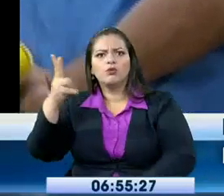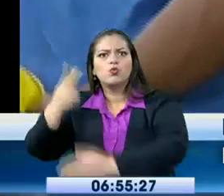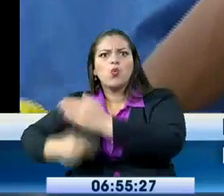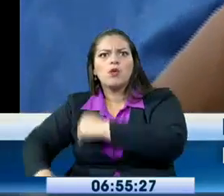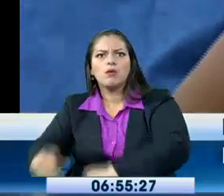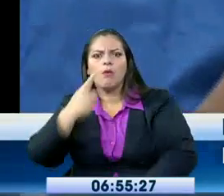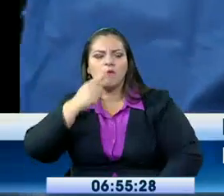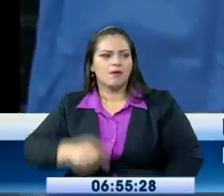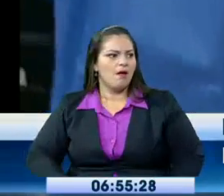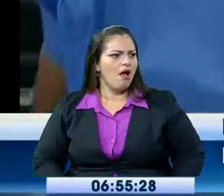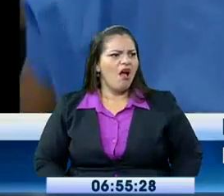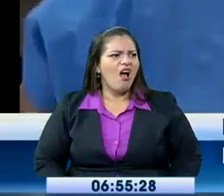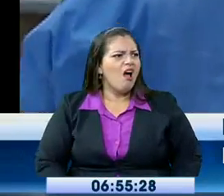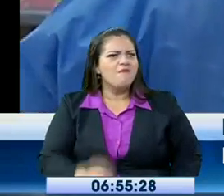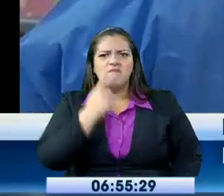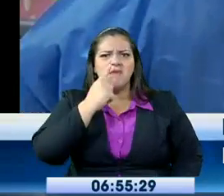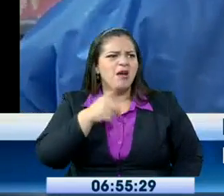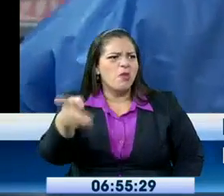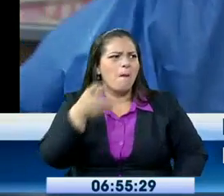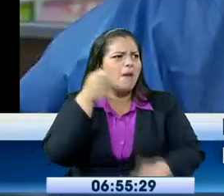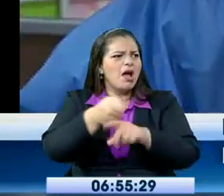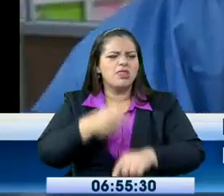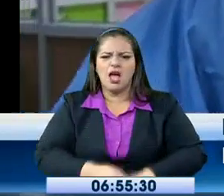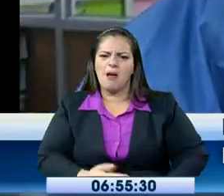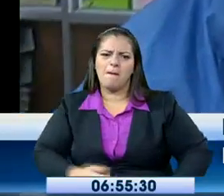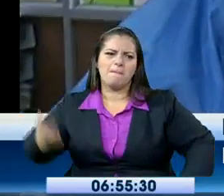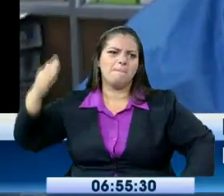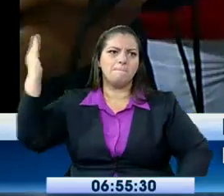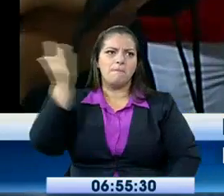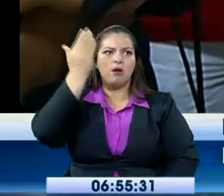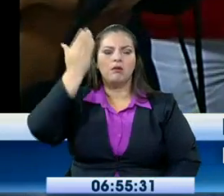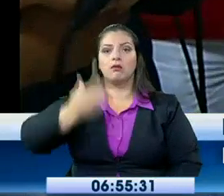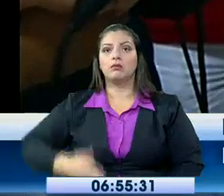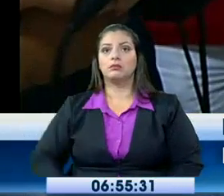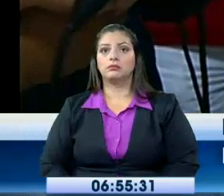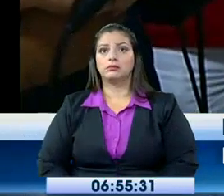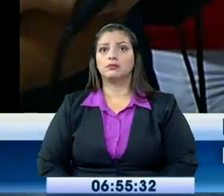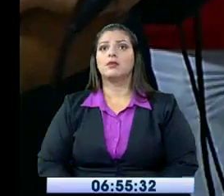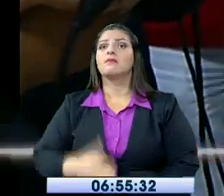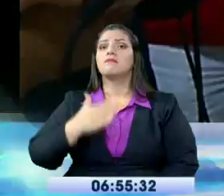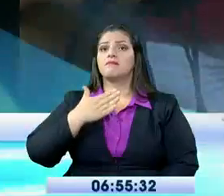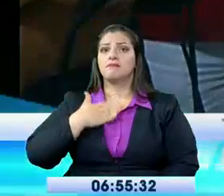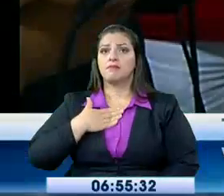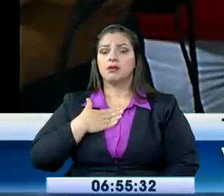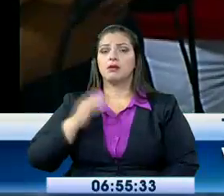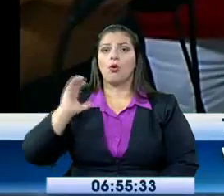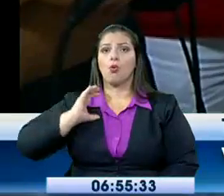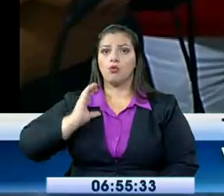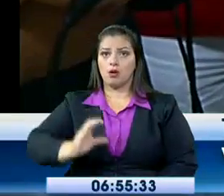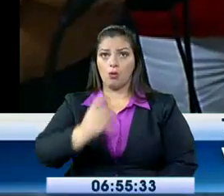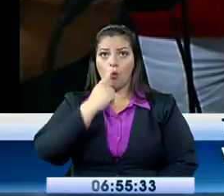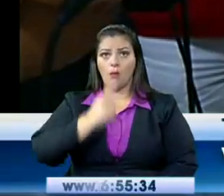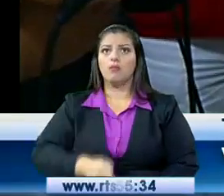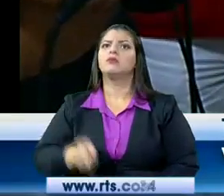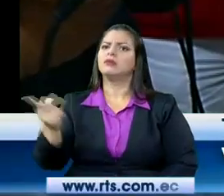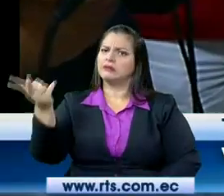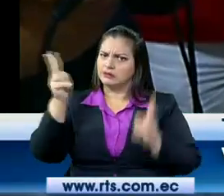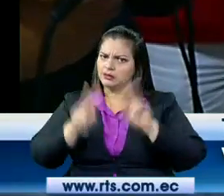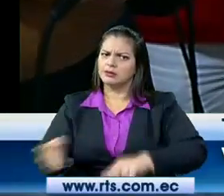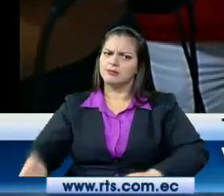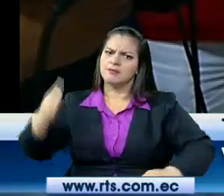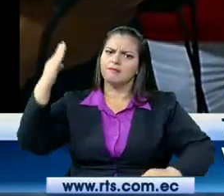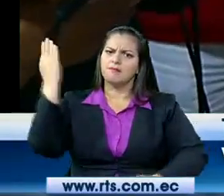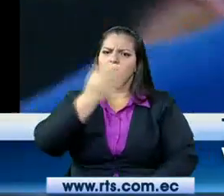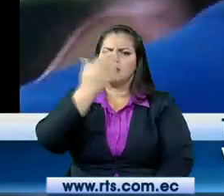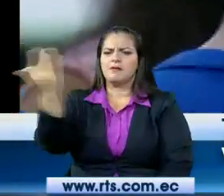3 machetazos. Inclusive hasta mi cuñado también le dieron un machetazo en el hombro, pero lo alcanzó nomás, fue